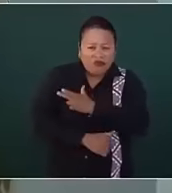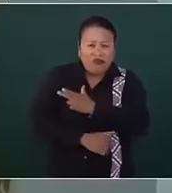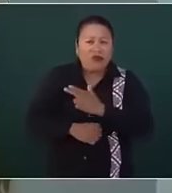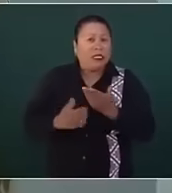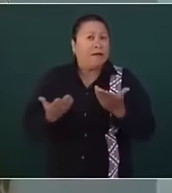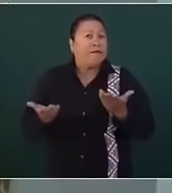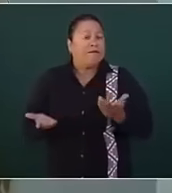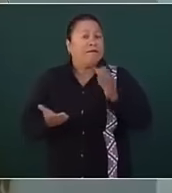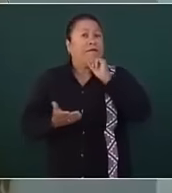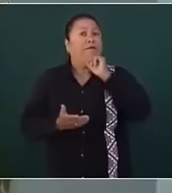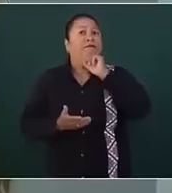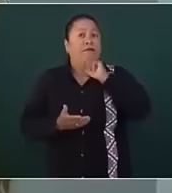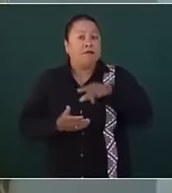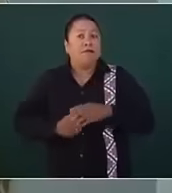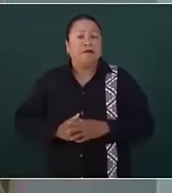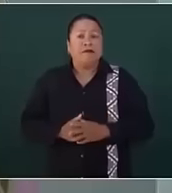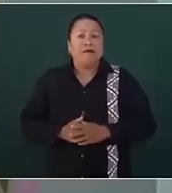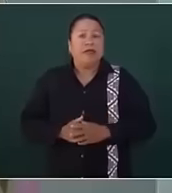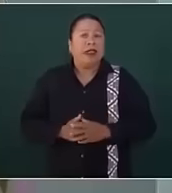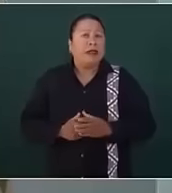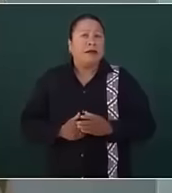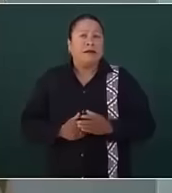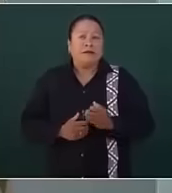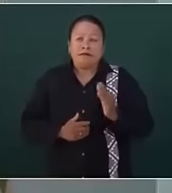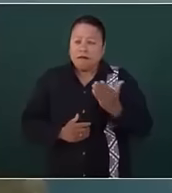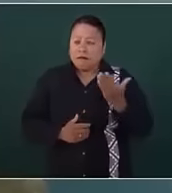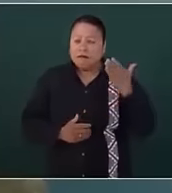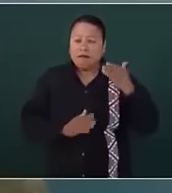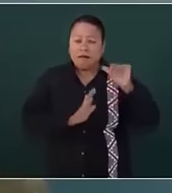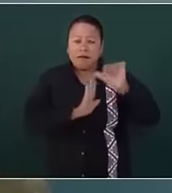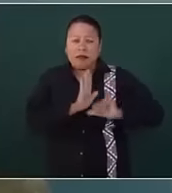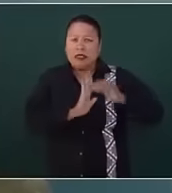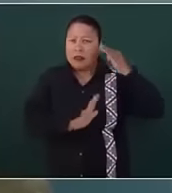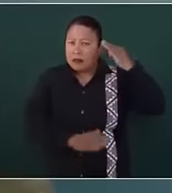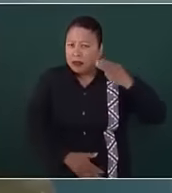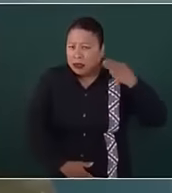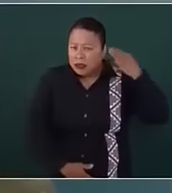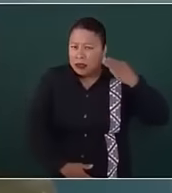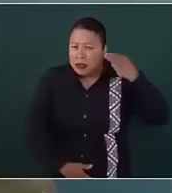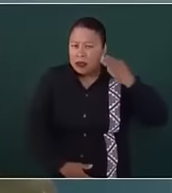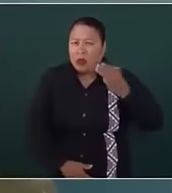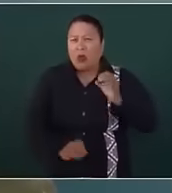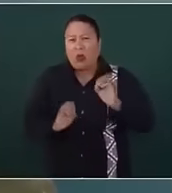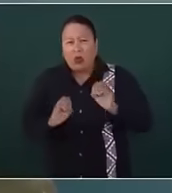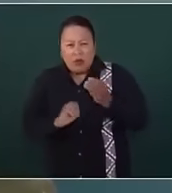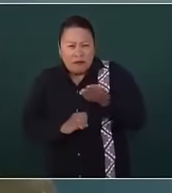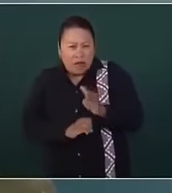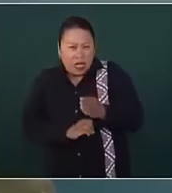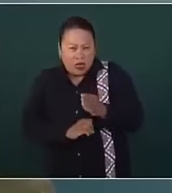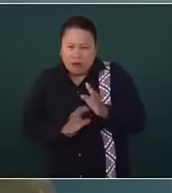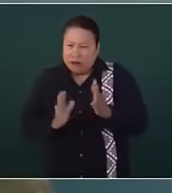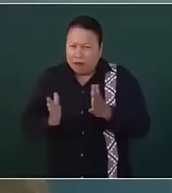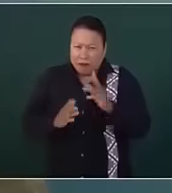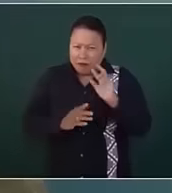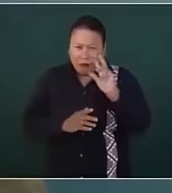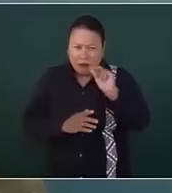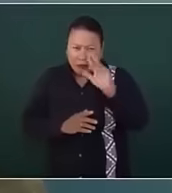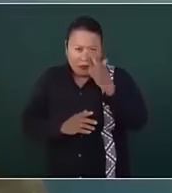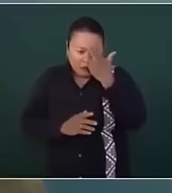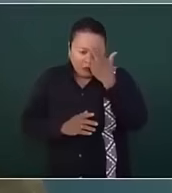también en creo que en el mes de marzo, si no me equivoco, marzo o mayo de este año,